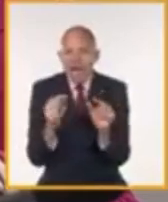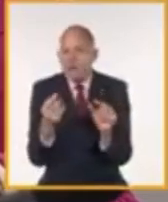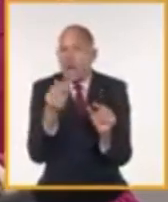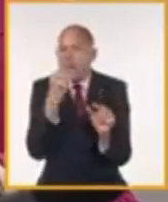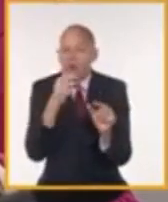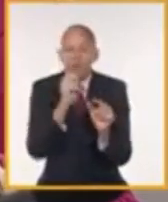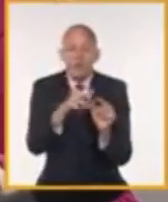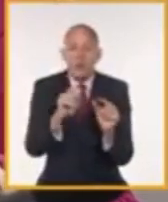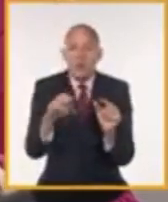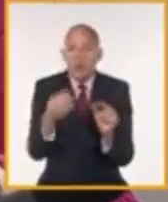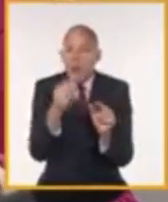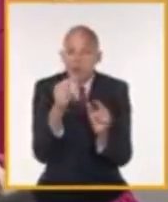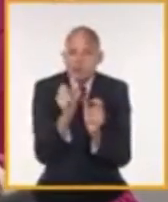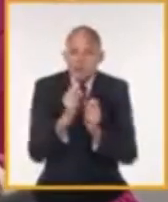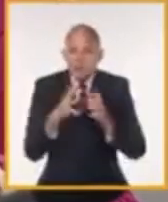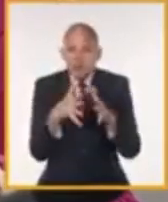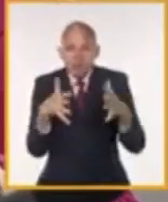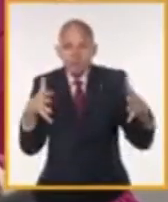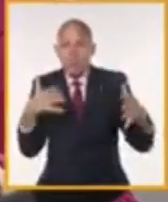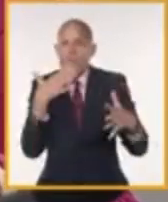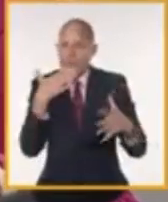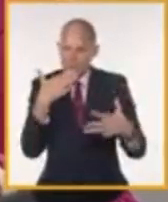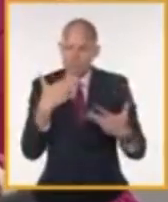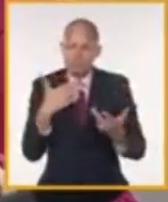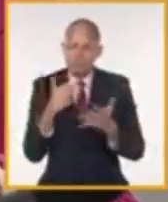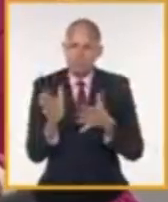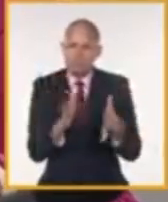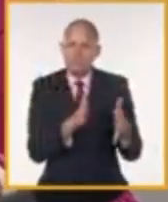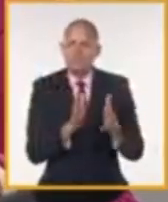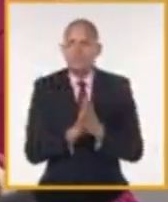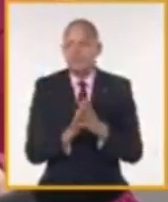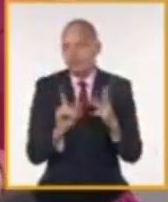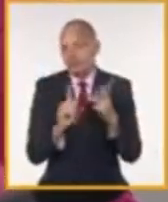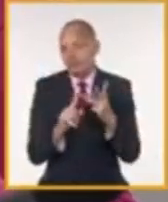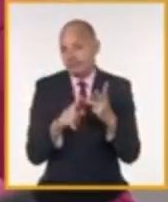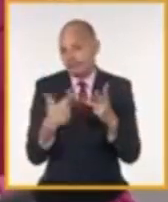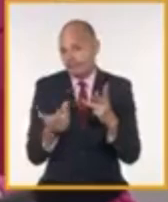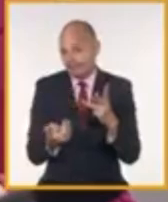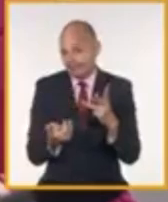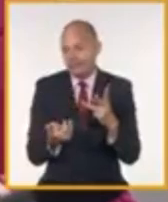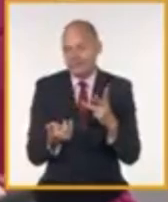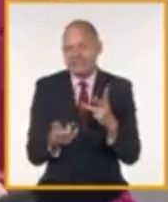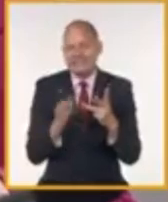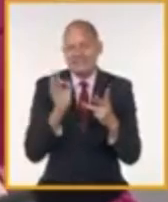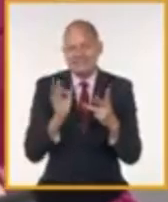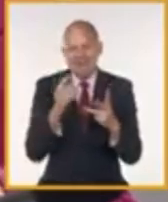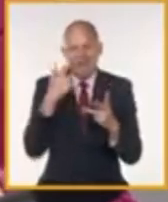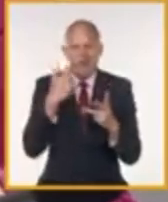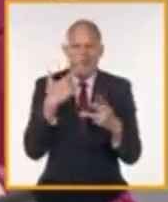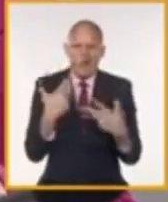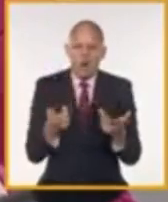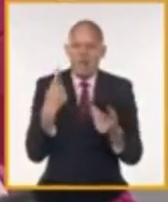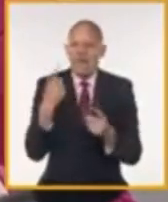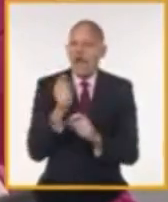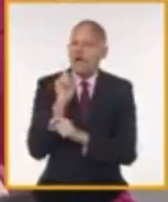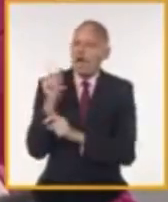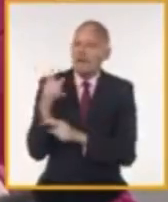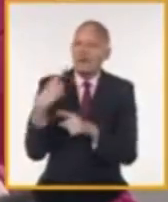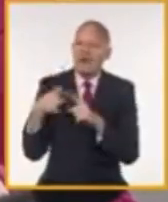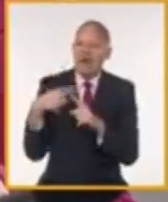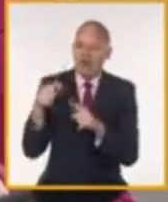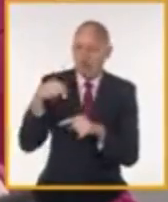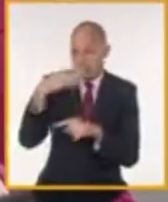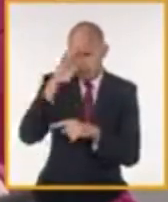momento nos hemos referido. Otro de los pilares que tenemos identificado está la adquisición de equipos tecnológicos que nos da